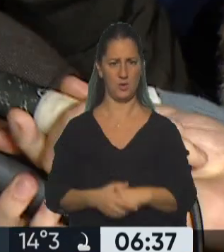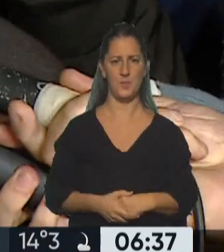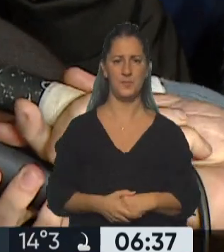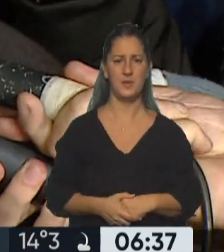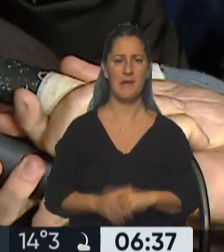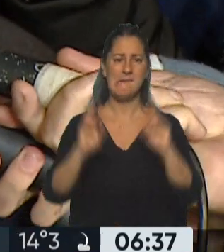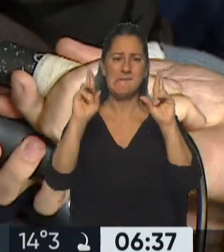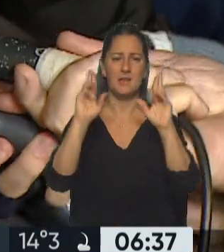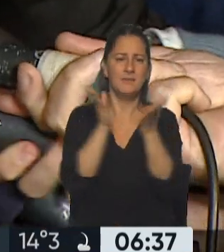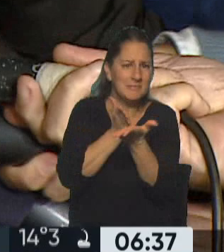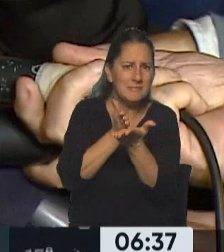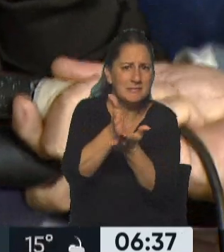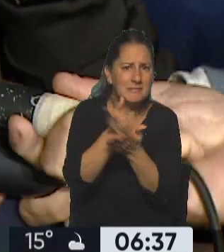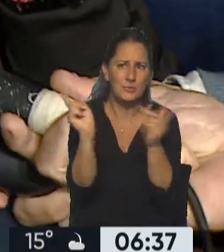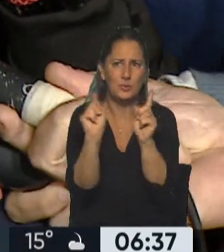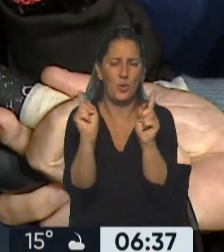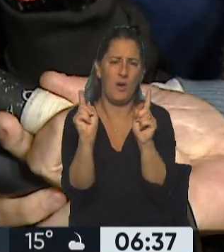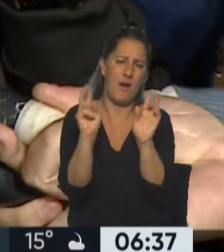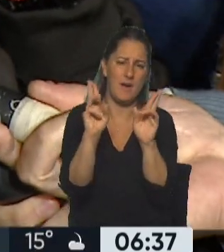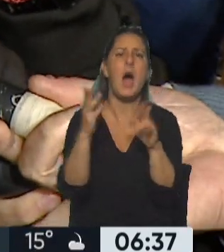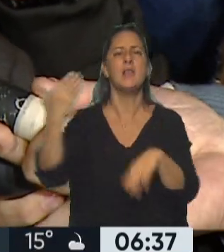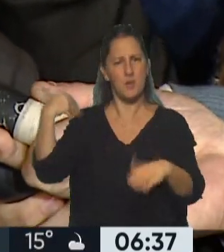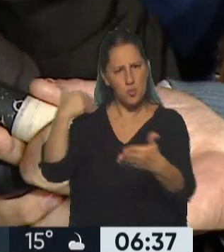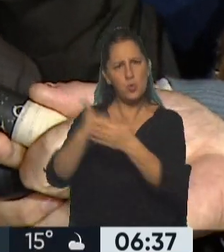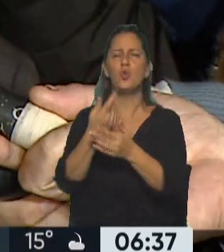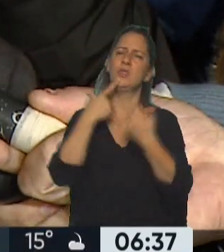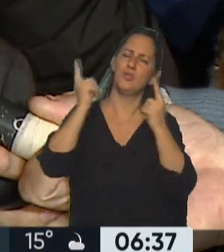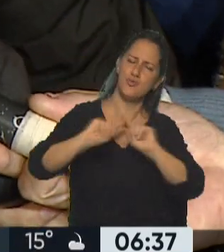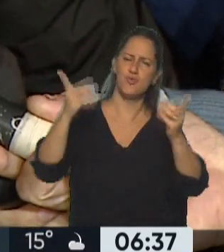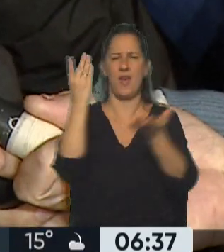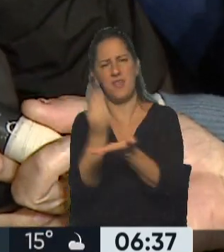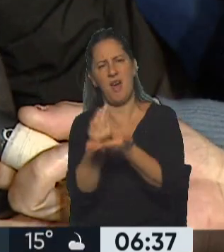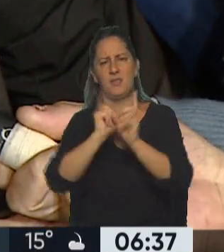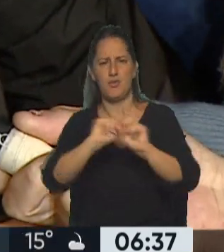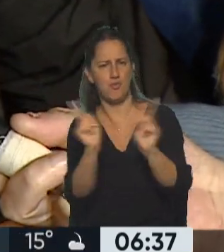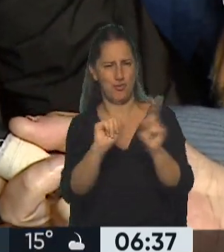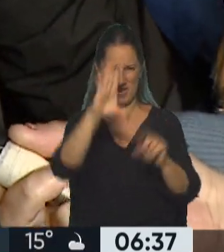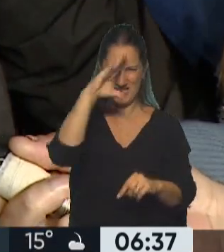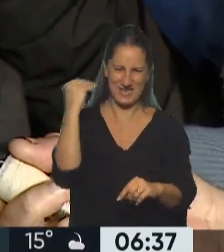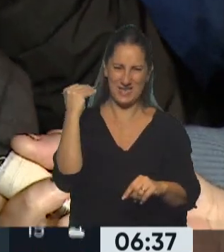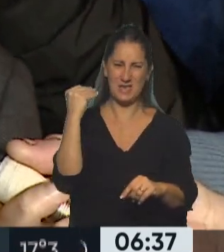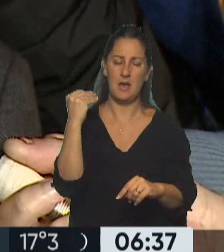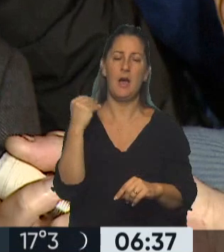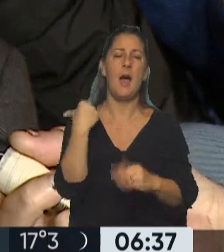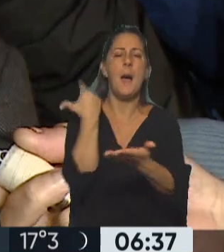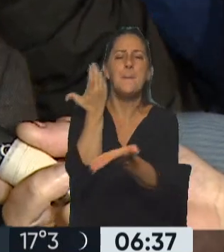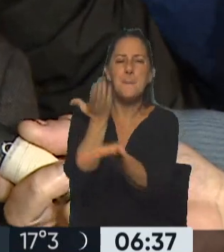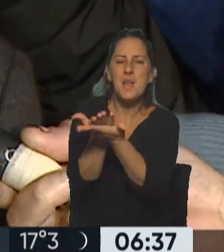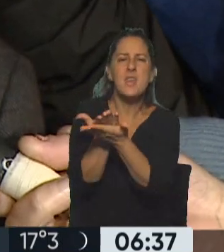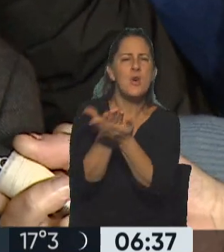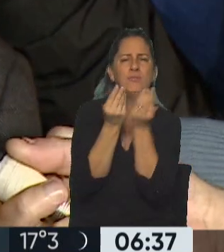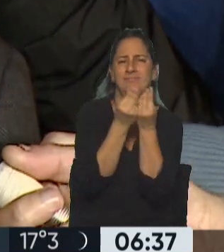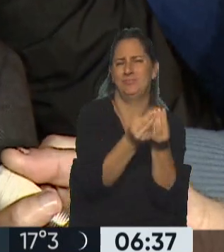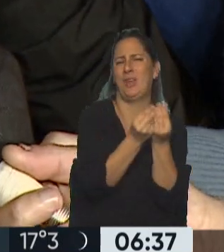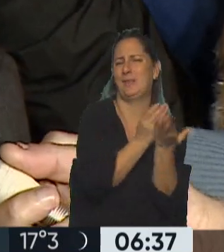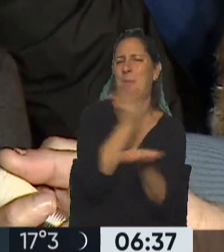definitivo, vamos a ver. Lo viene diciendo ella desde hace bastante que no va a ser. Hay un pedido expreso de